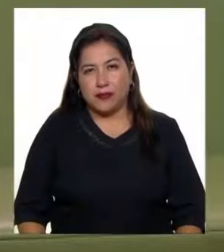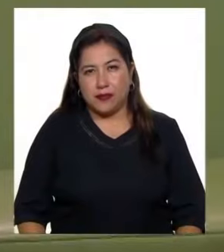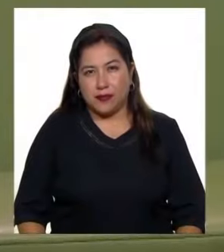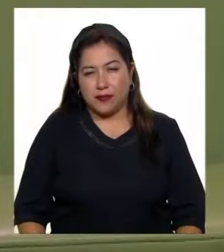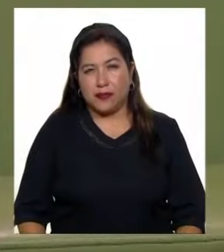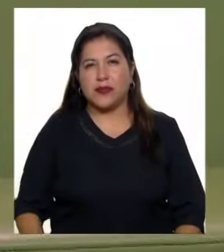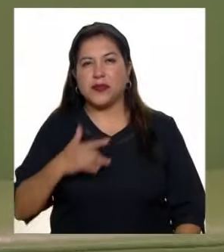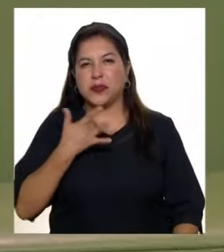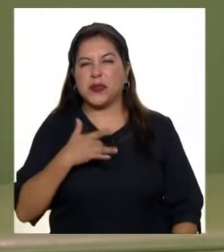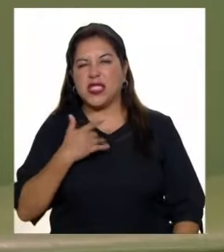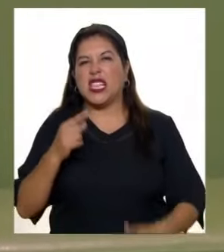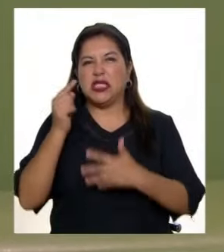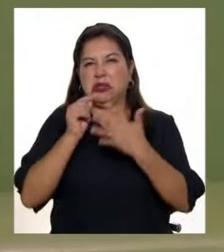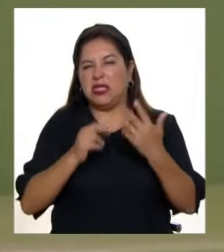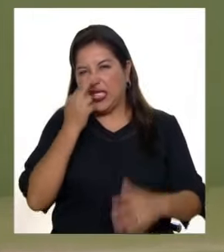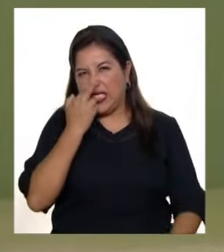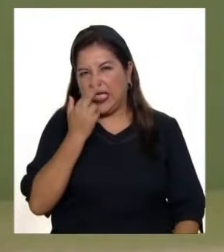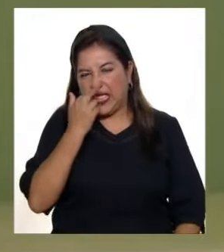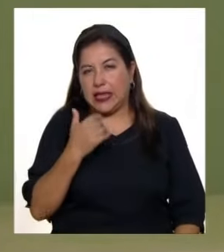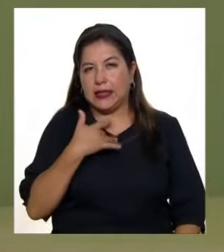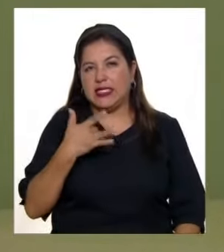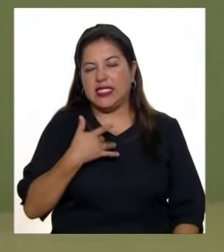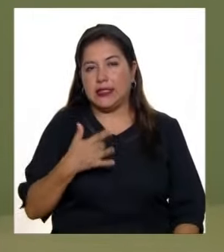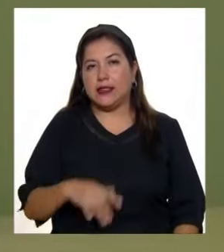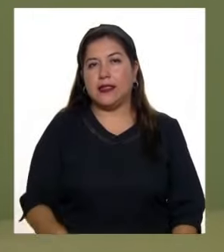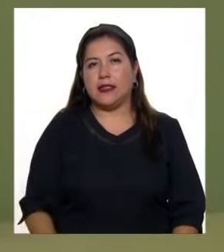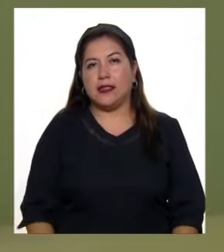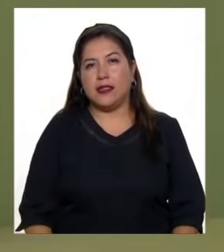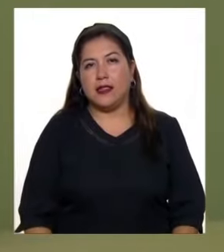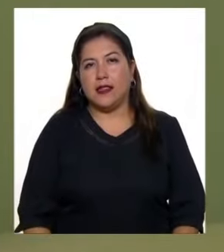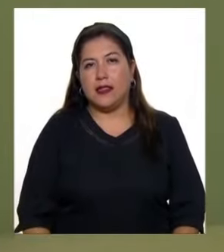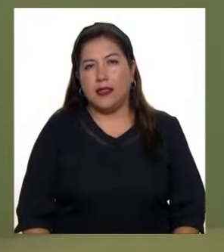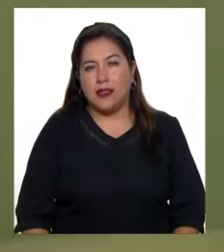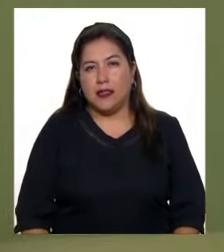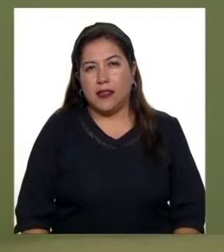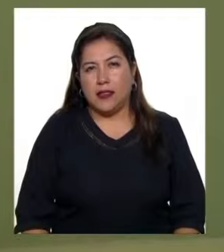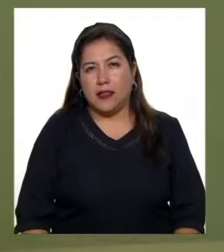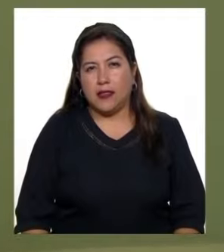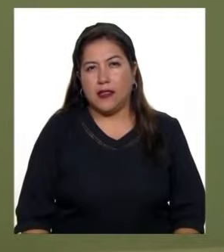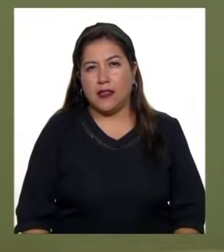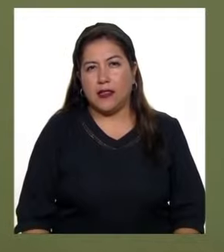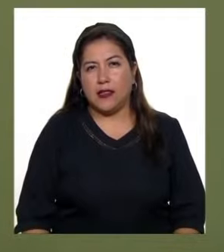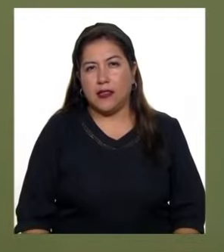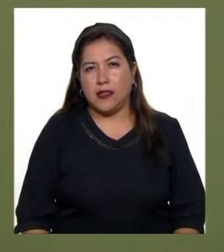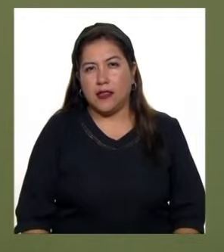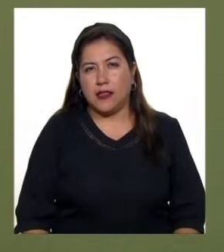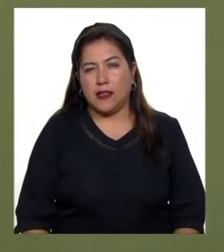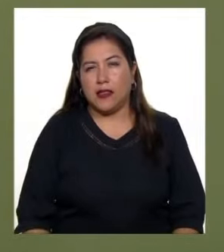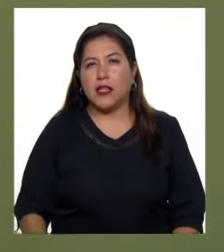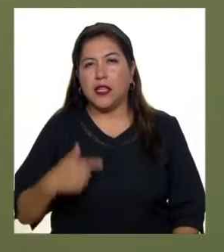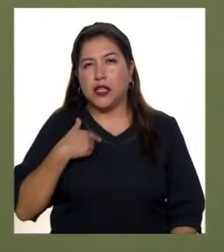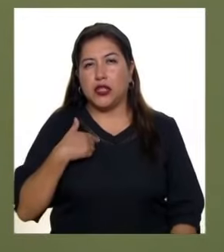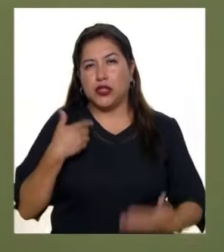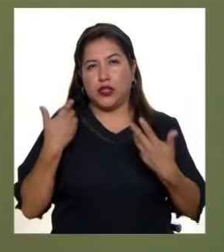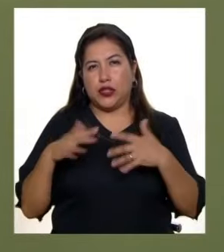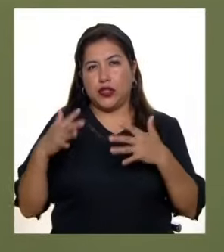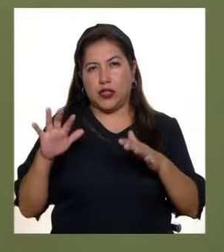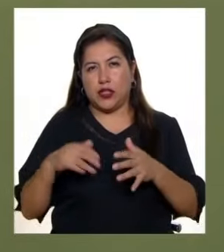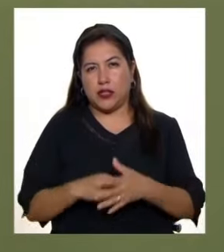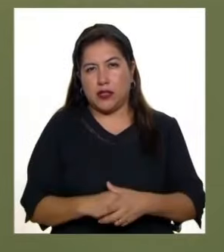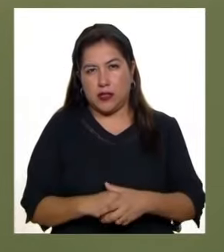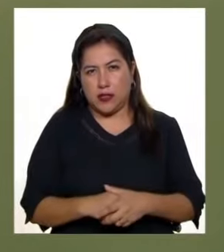algunos síntomas. Me duele un poco, no mucho, en los testículos. Yo por el seguro ya me hice,